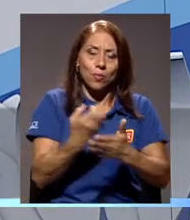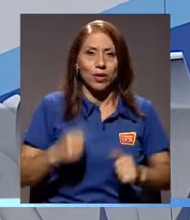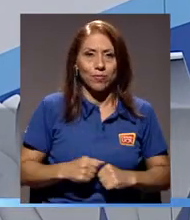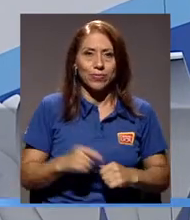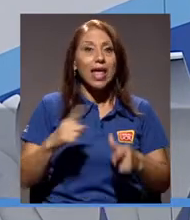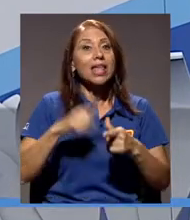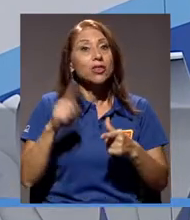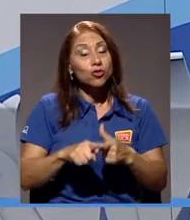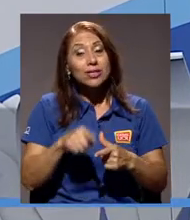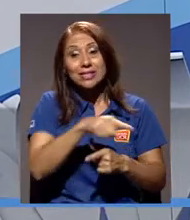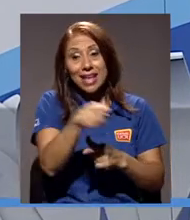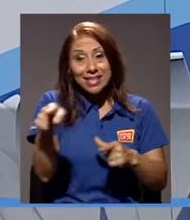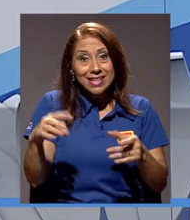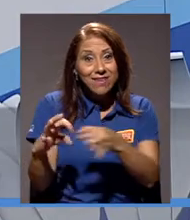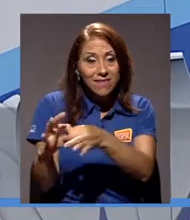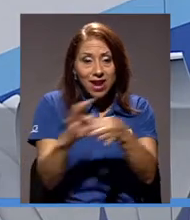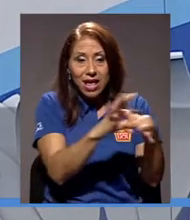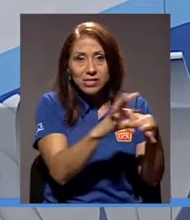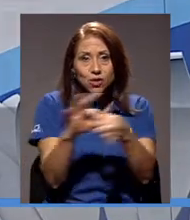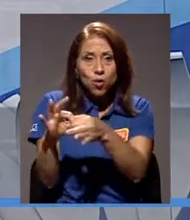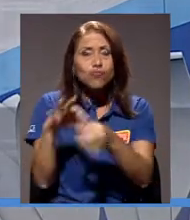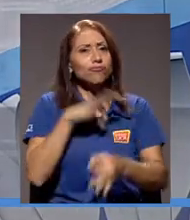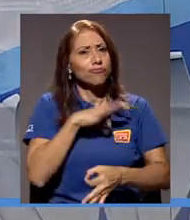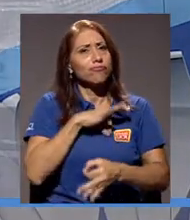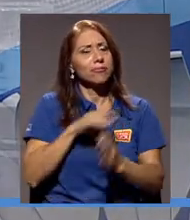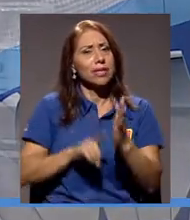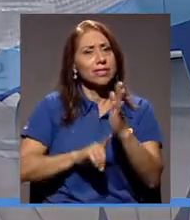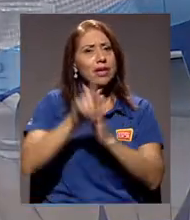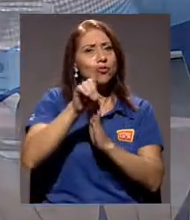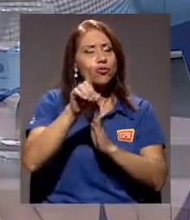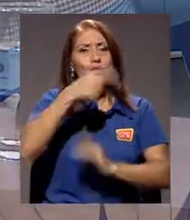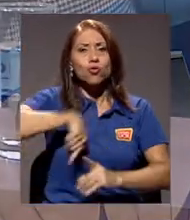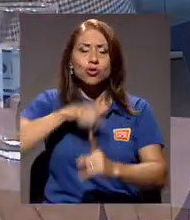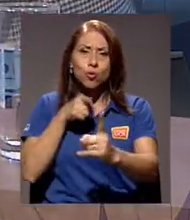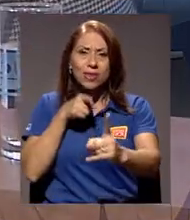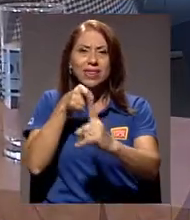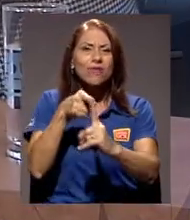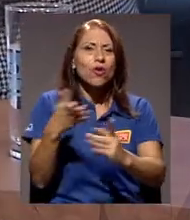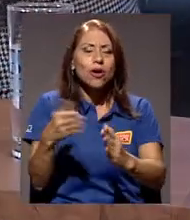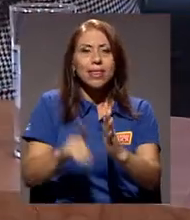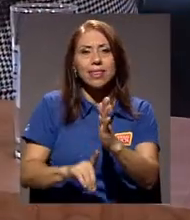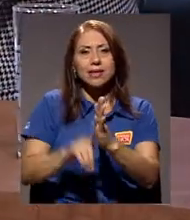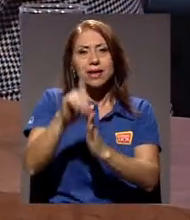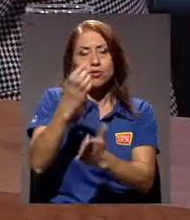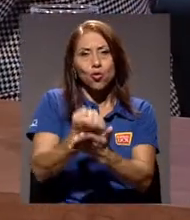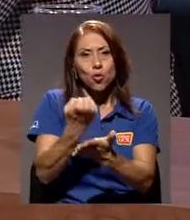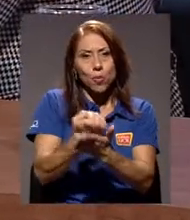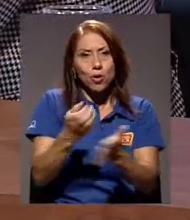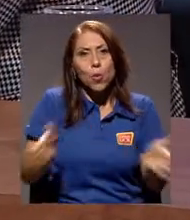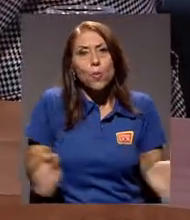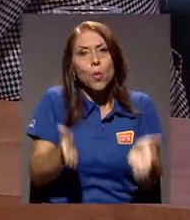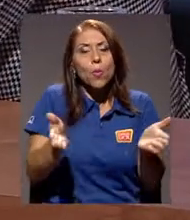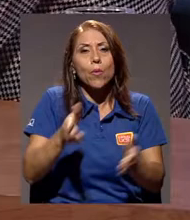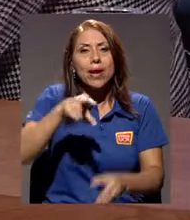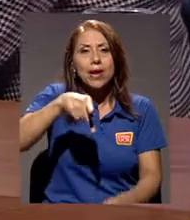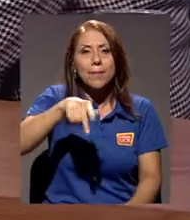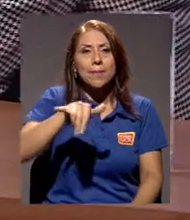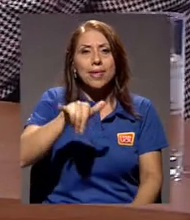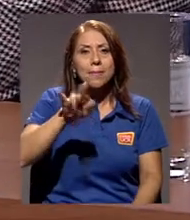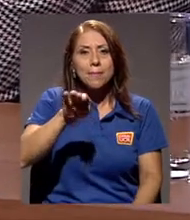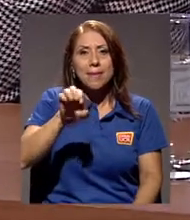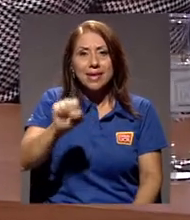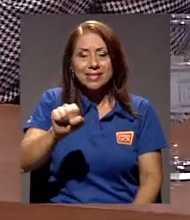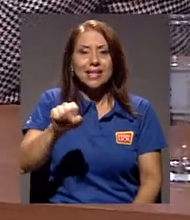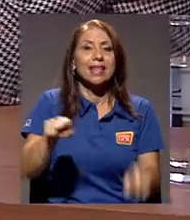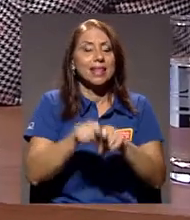relación es una cosa que favorece el desarrollo nuestro objetivo fundamentalmente el objetivo de ser económico y de promover pymes y bienestar social